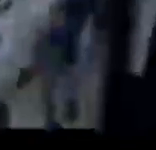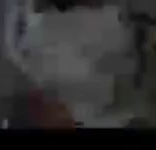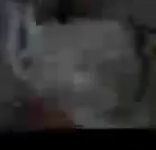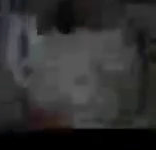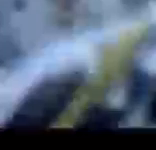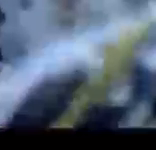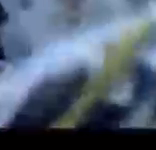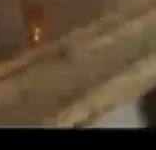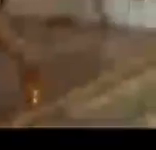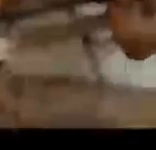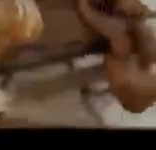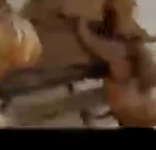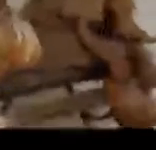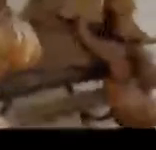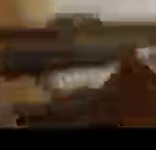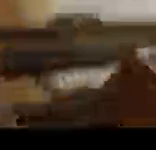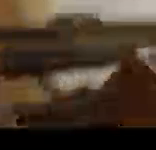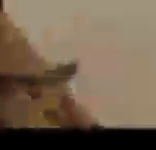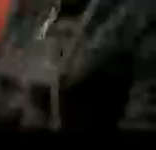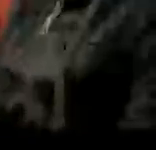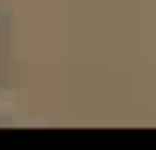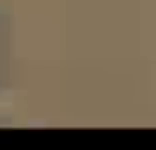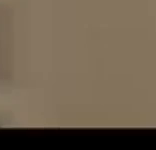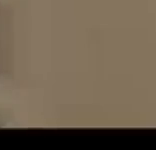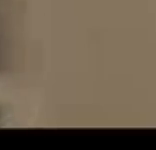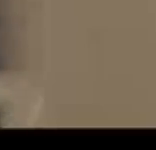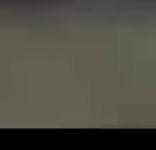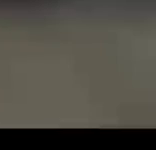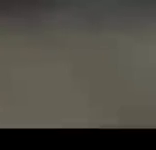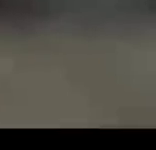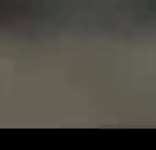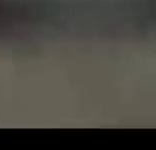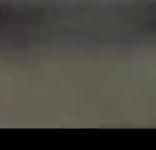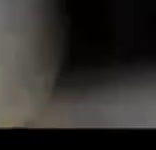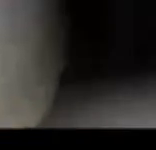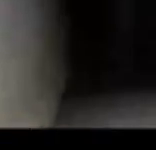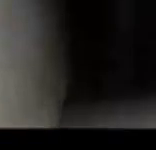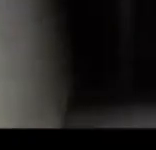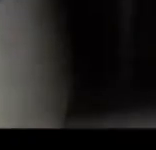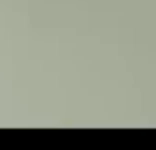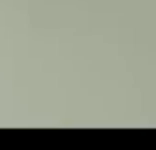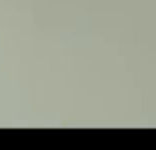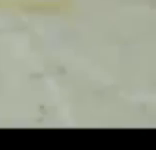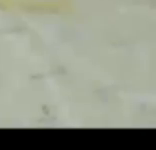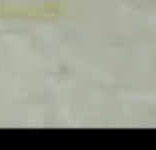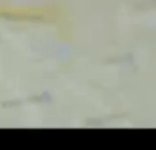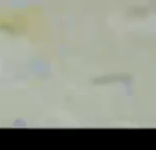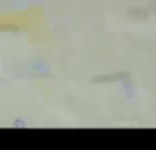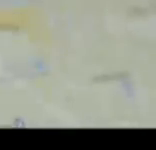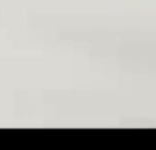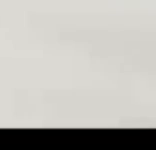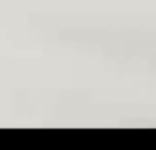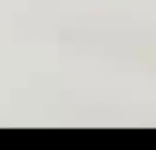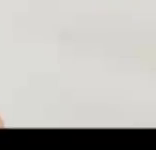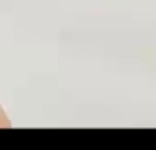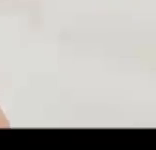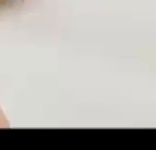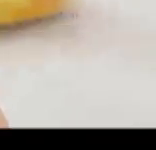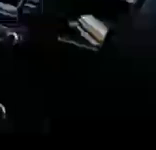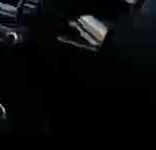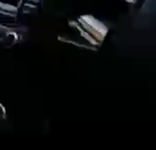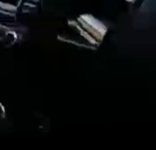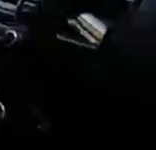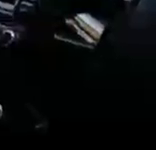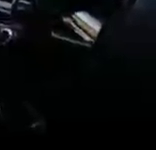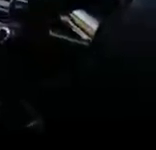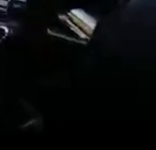sueño, exponer en algún museo, ahora ya es una realidad. Teniendo en cuenta que Loja es una ciudad pequeña, es un buen escenario para impulsar este tipo de